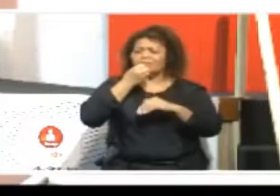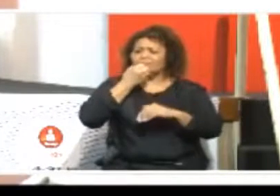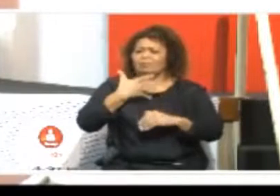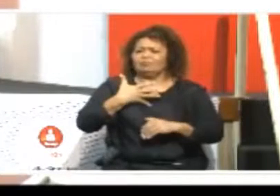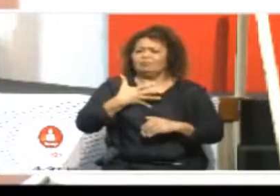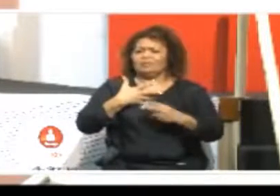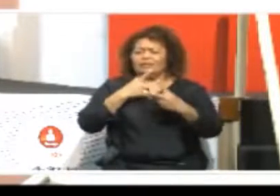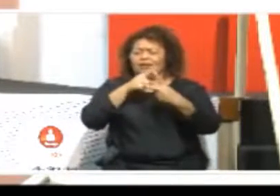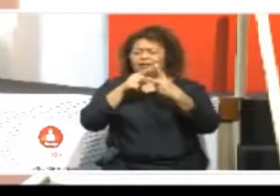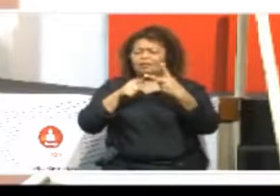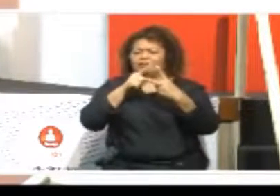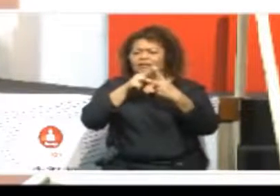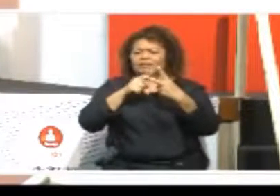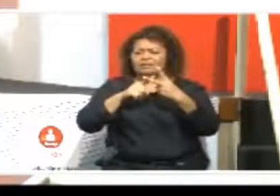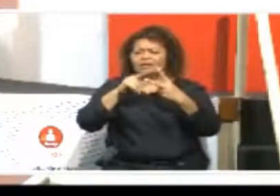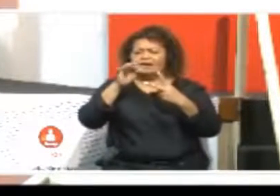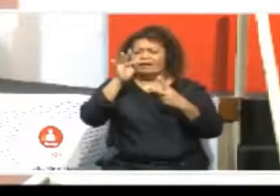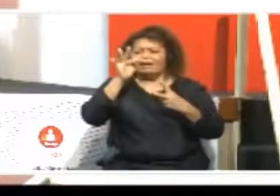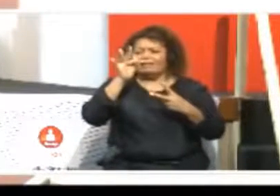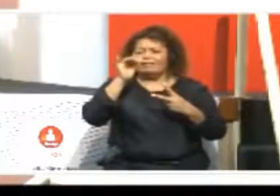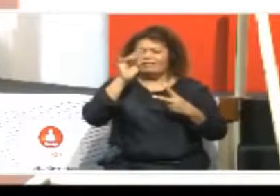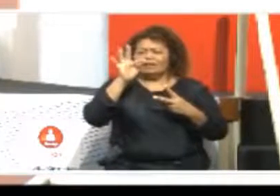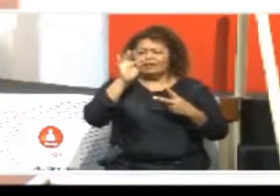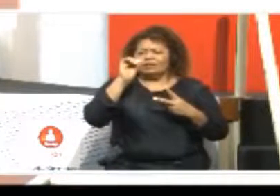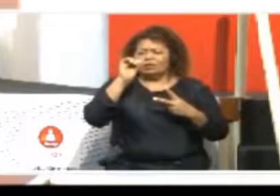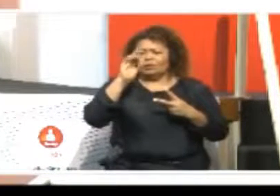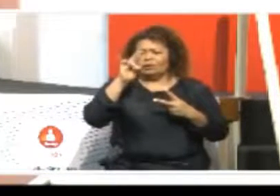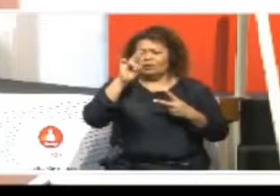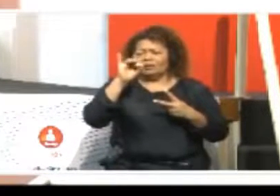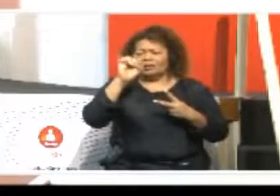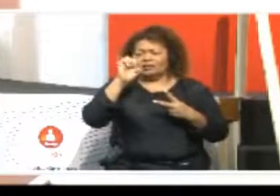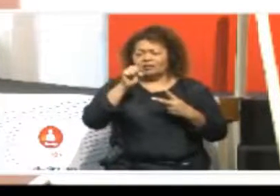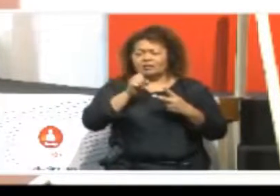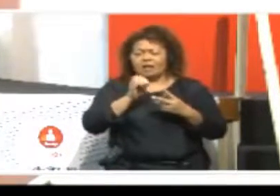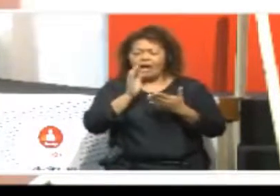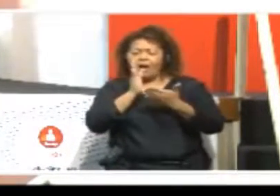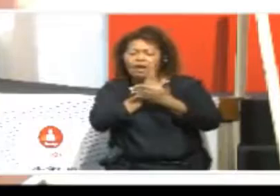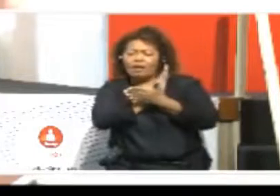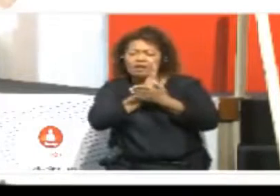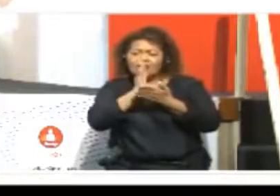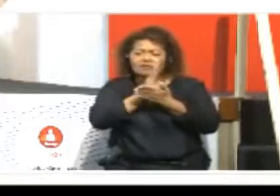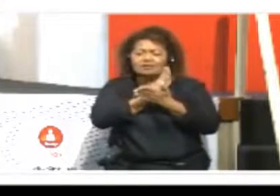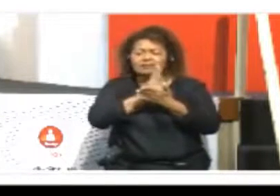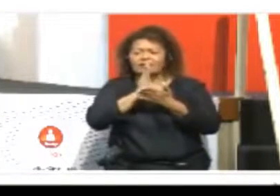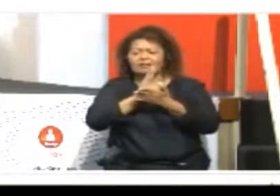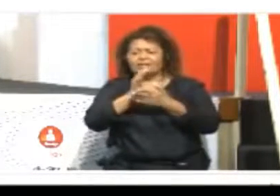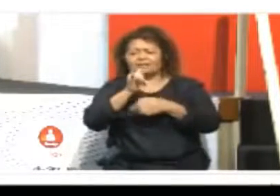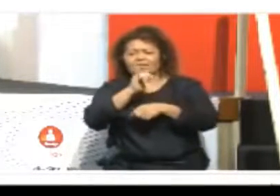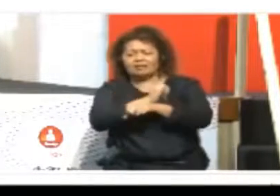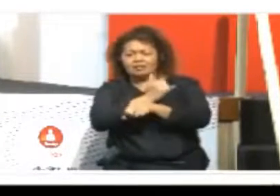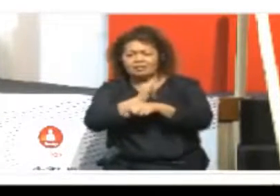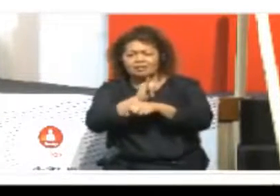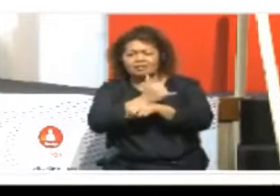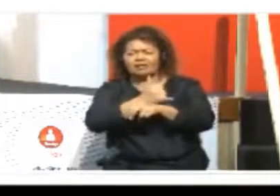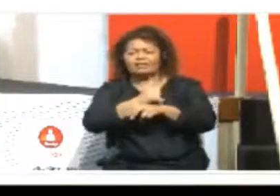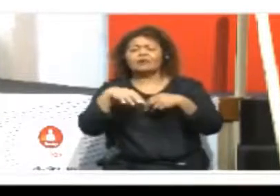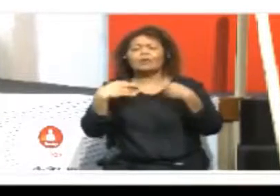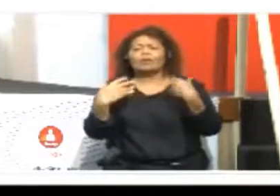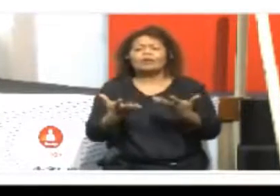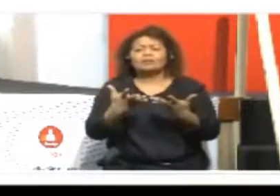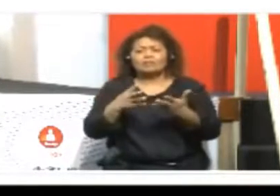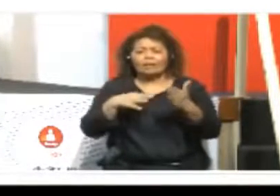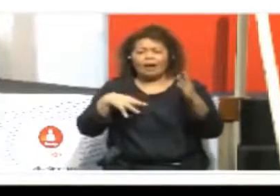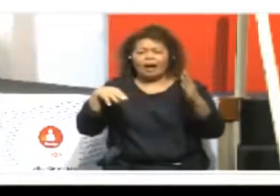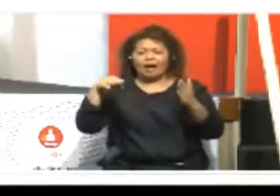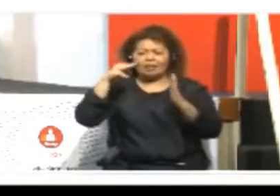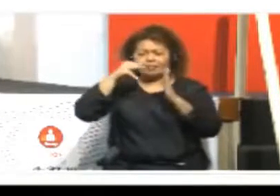llamamos planeamiento estratégico, que viene a ser súper importante. ¿Cuáles son las metas y cómo obtener